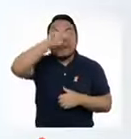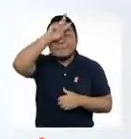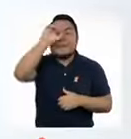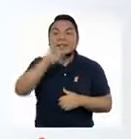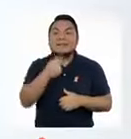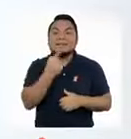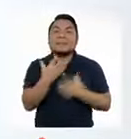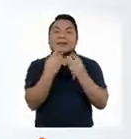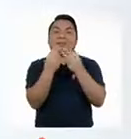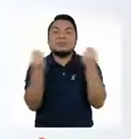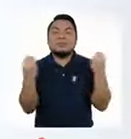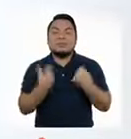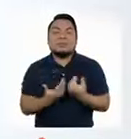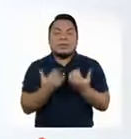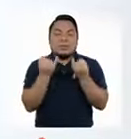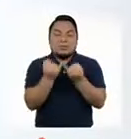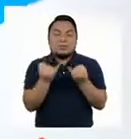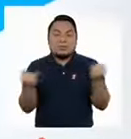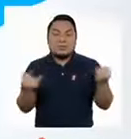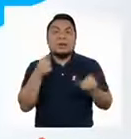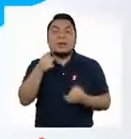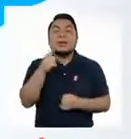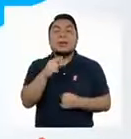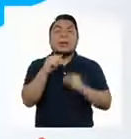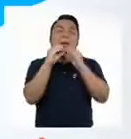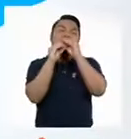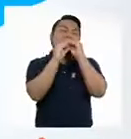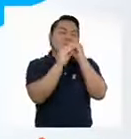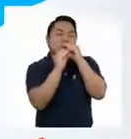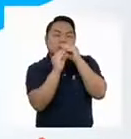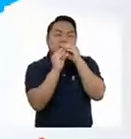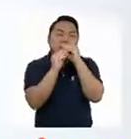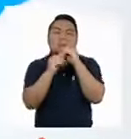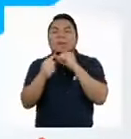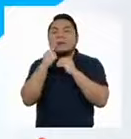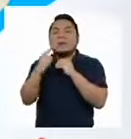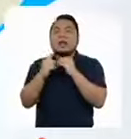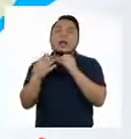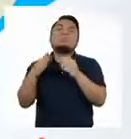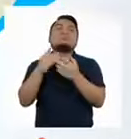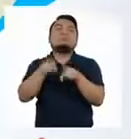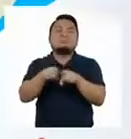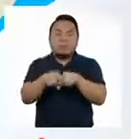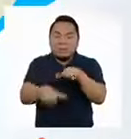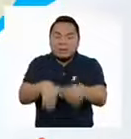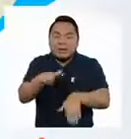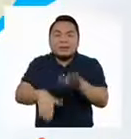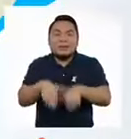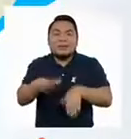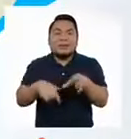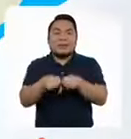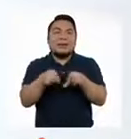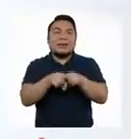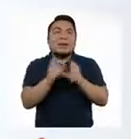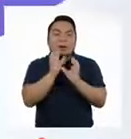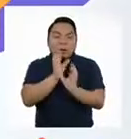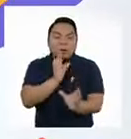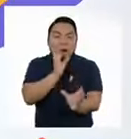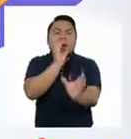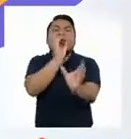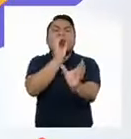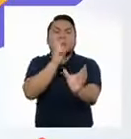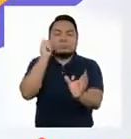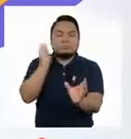utilizan diversos instrumentos, como la quena, la zampoña, el cajón, la quijada,